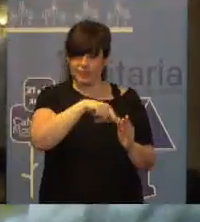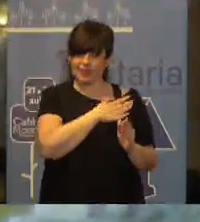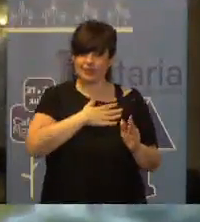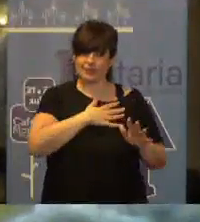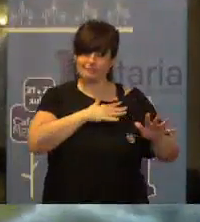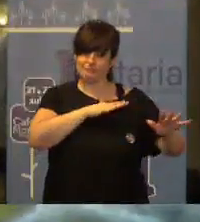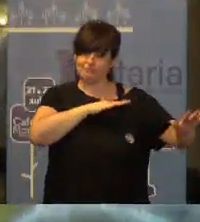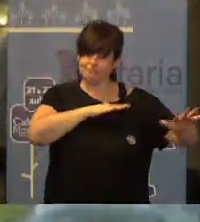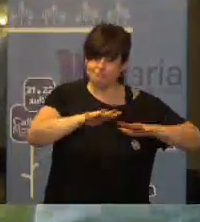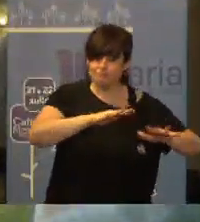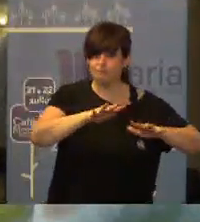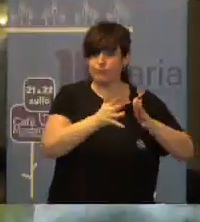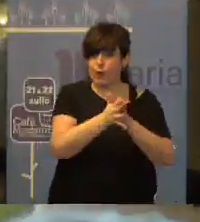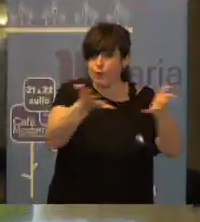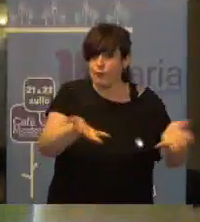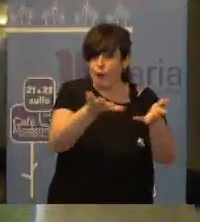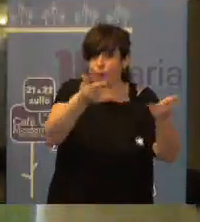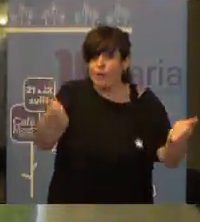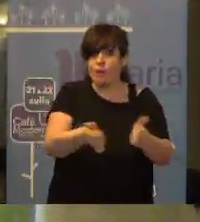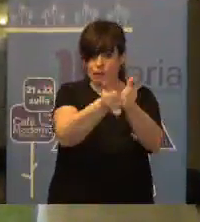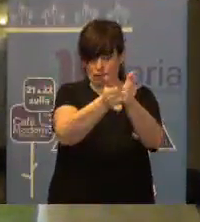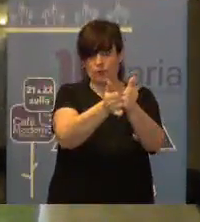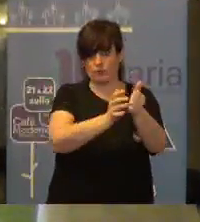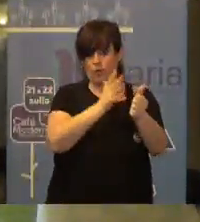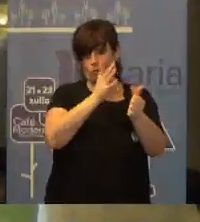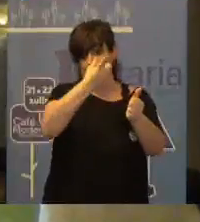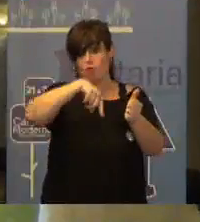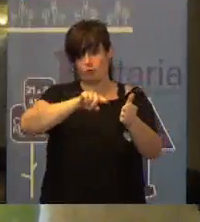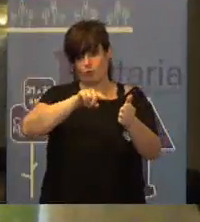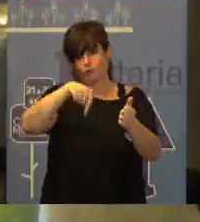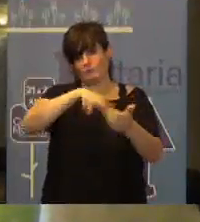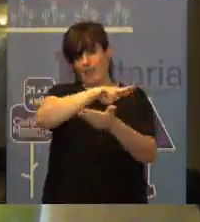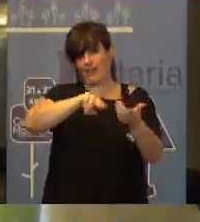mesa, un encontro para esas partes que necesitamos para o cambio en Galicia.